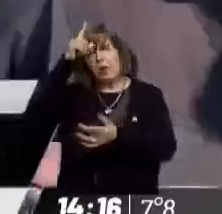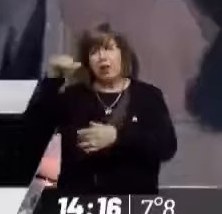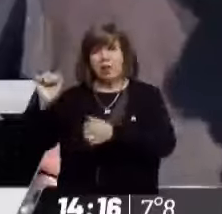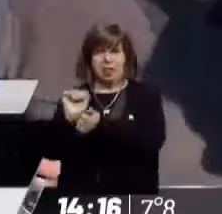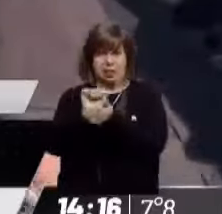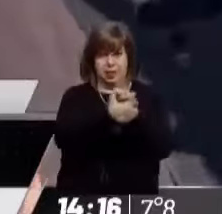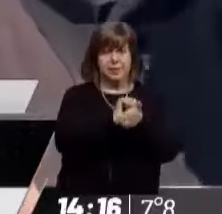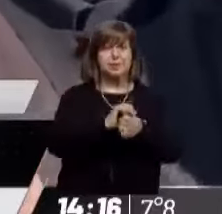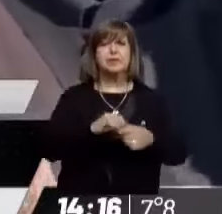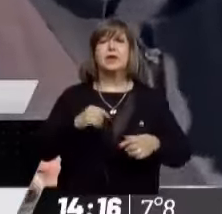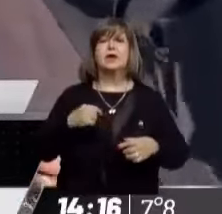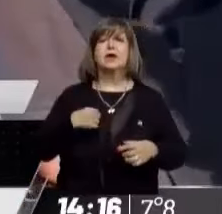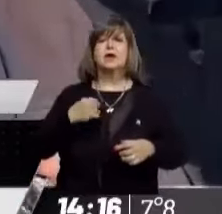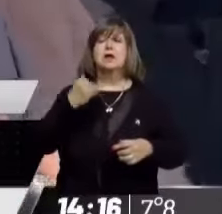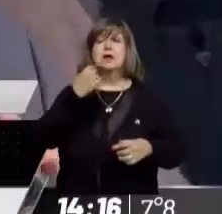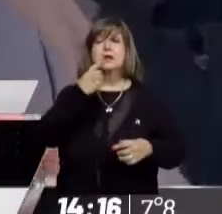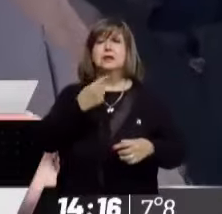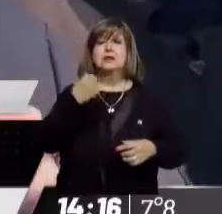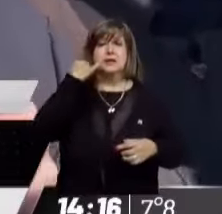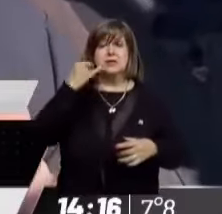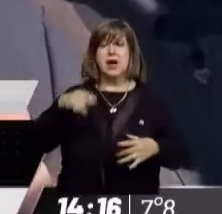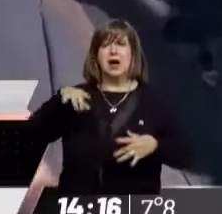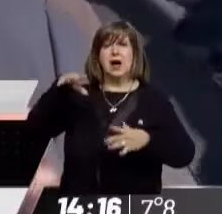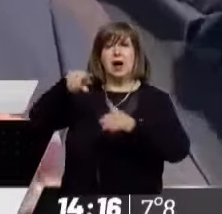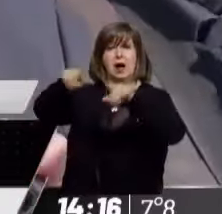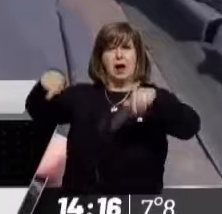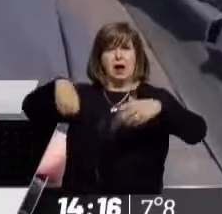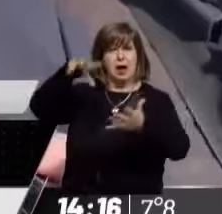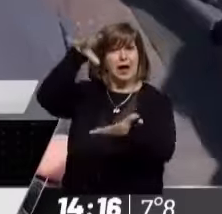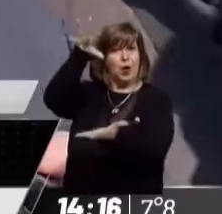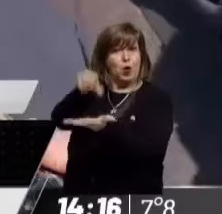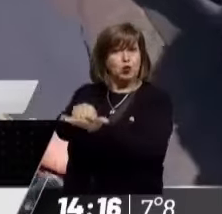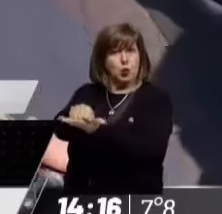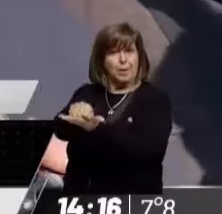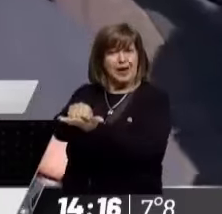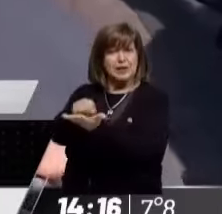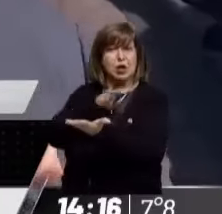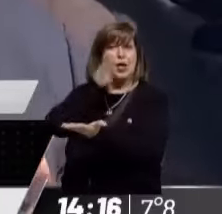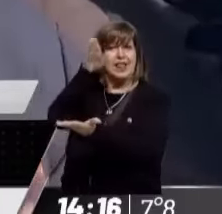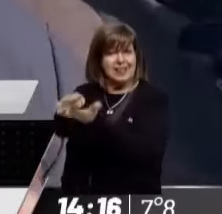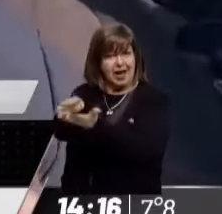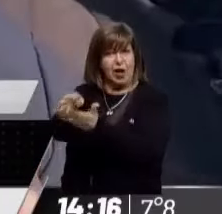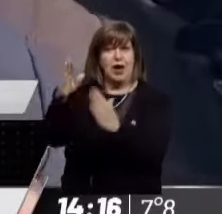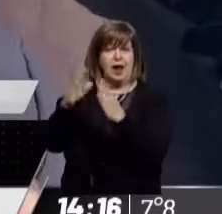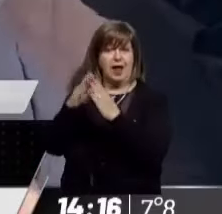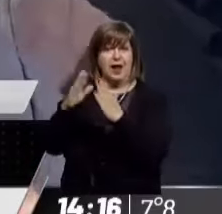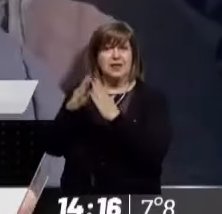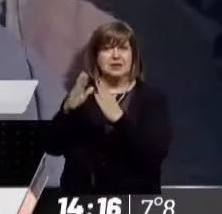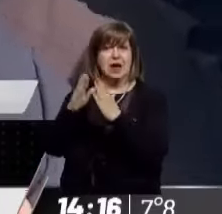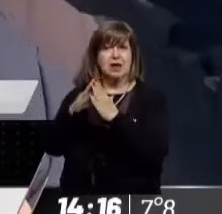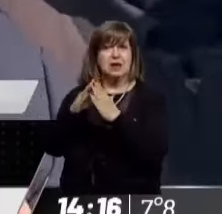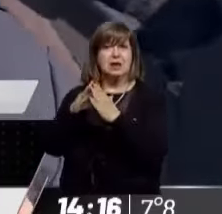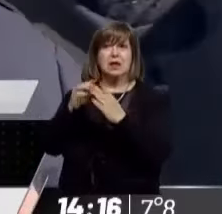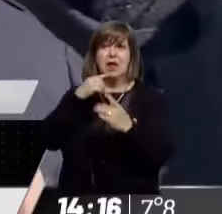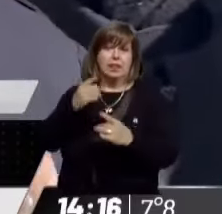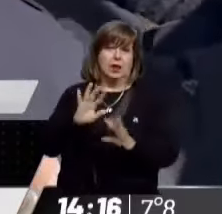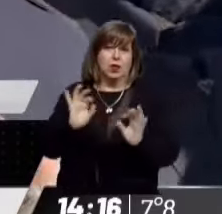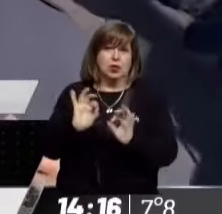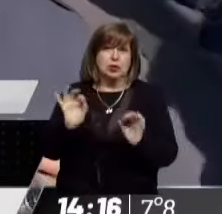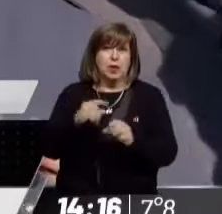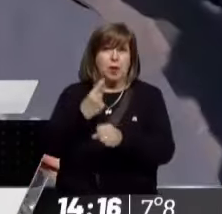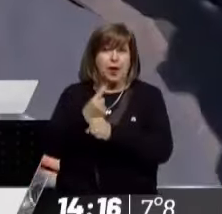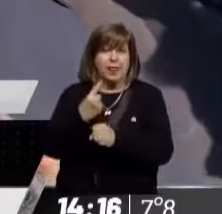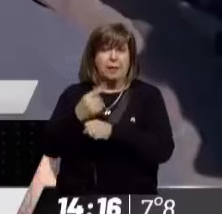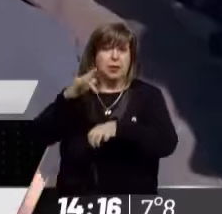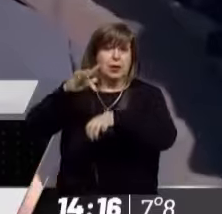ha habido un intento de usurpación del día domingo a la noche y bueno se le ha dado intervención a